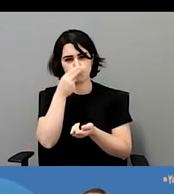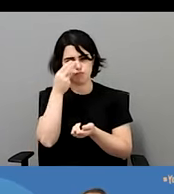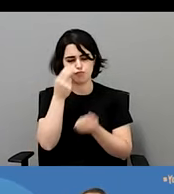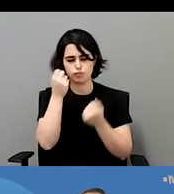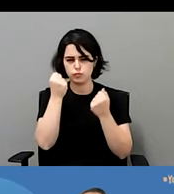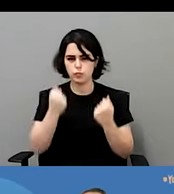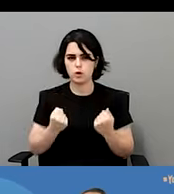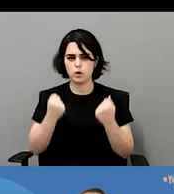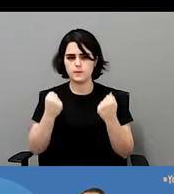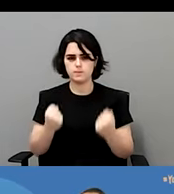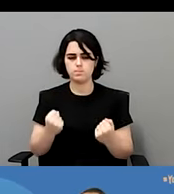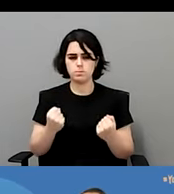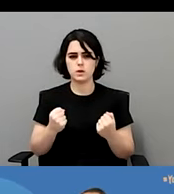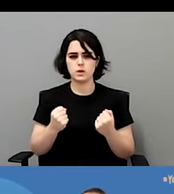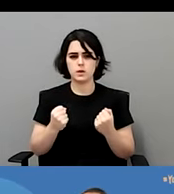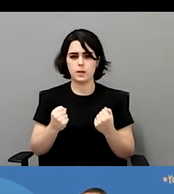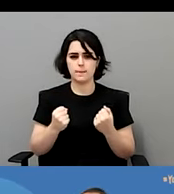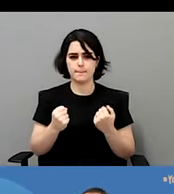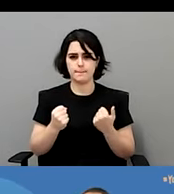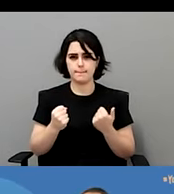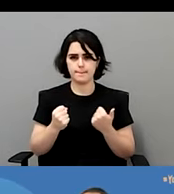yo tengo